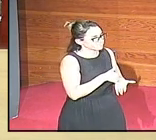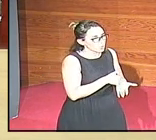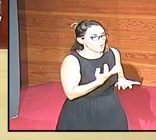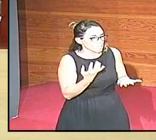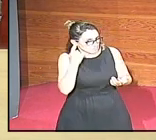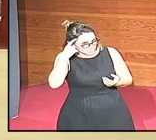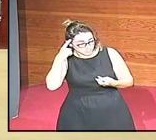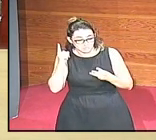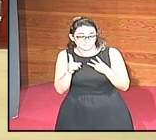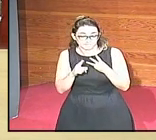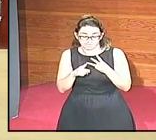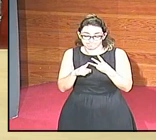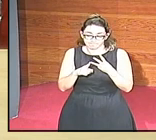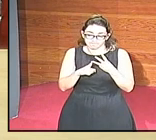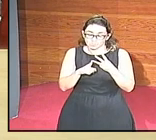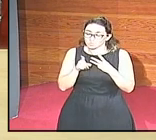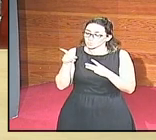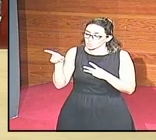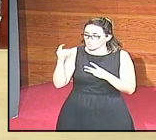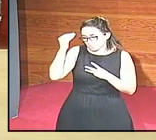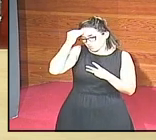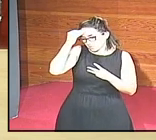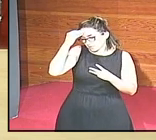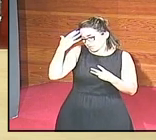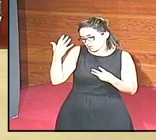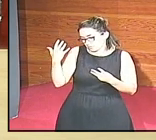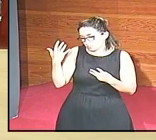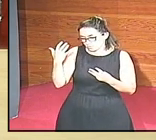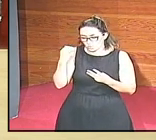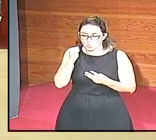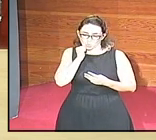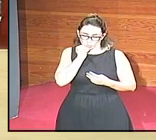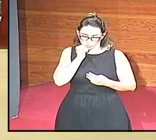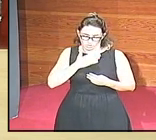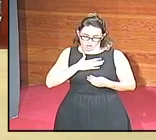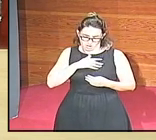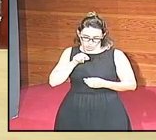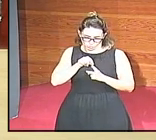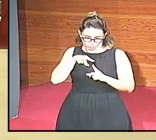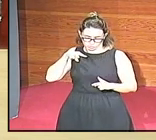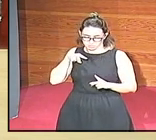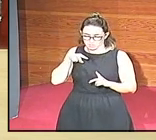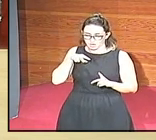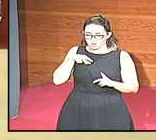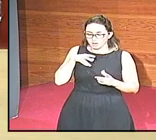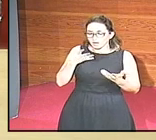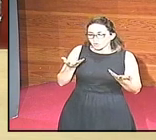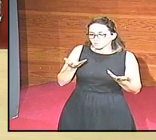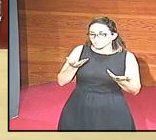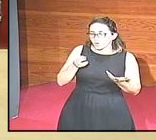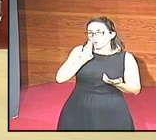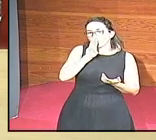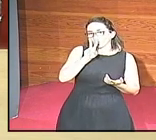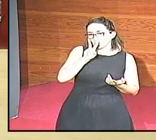tercero, si tienes, desde el punto de vista de Rusia, ¿cómo el pueblo, claro, porque Putin está ahí con